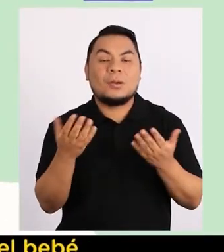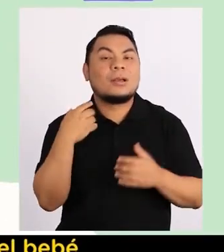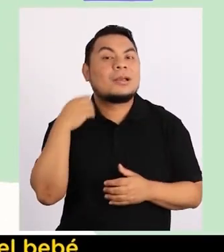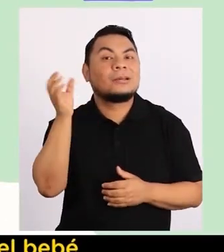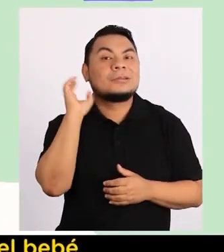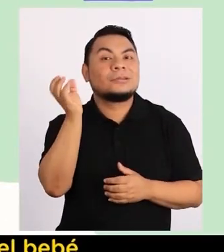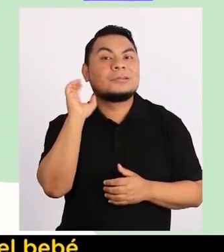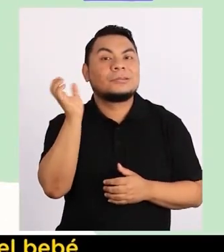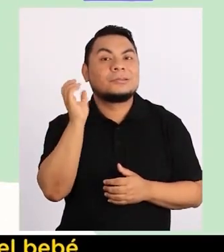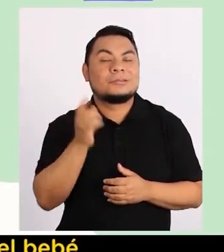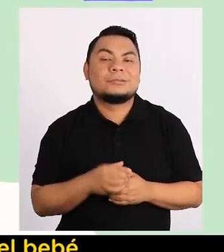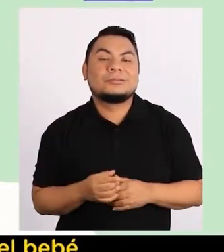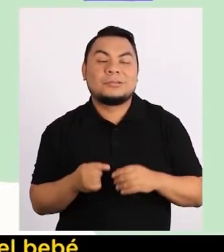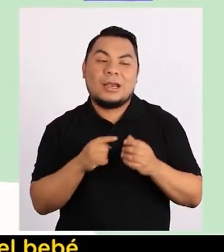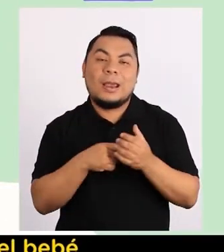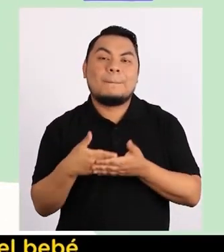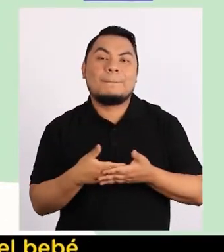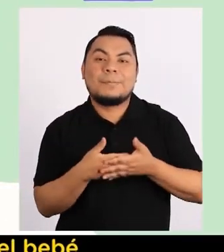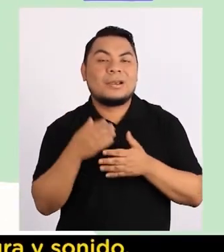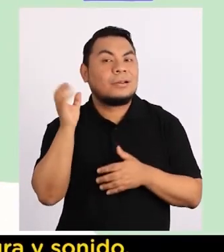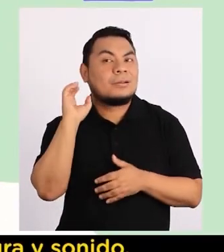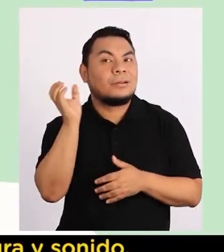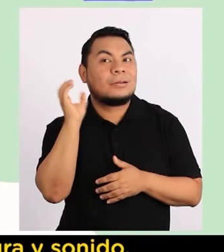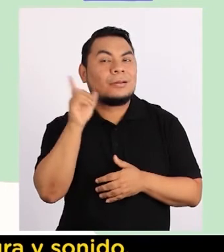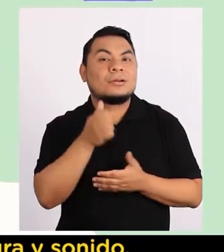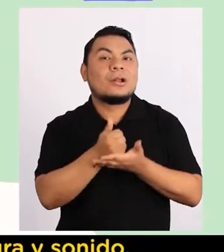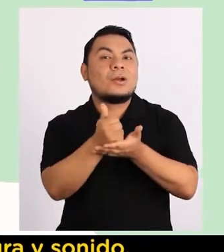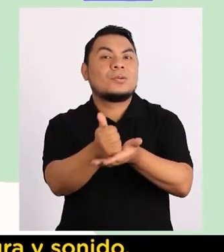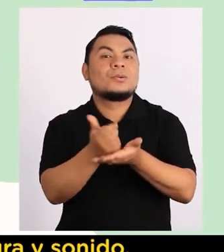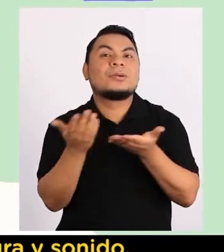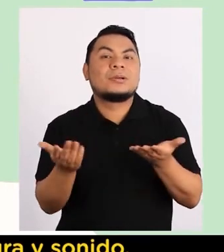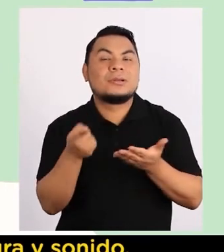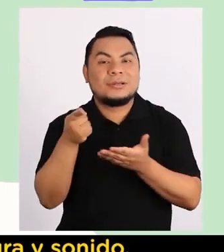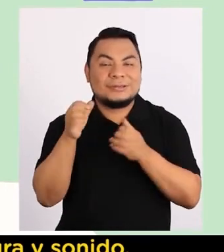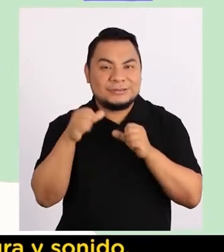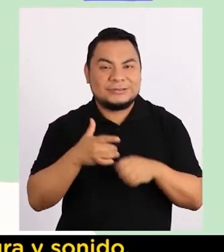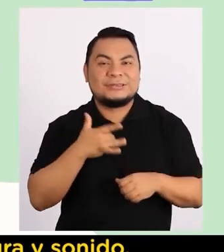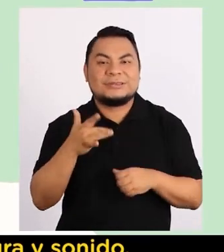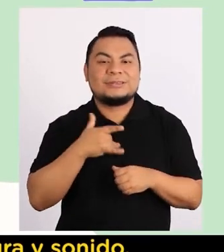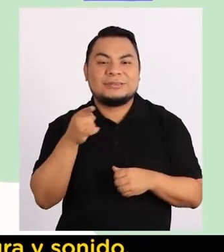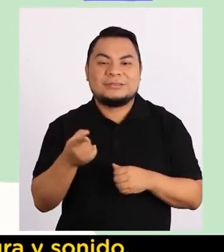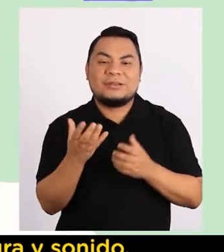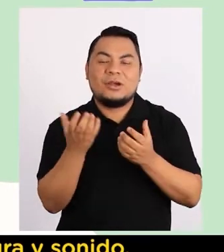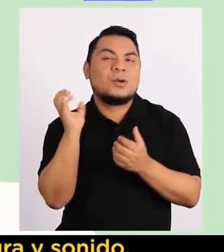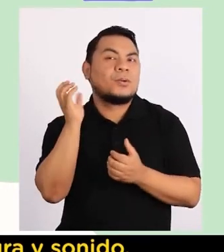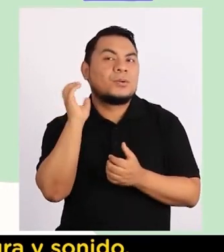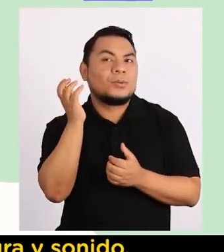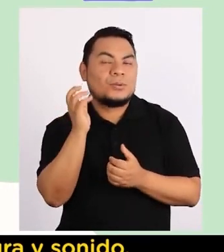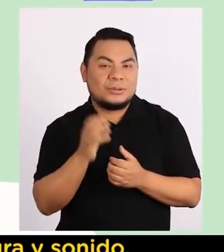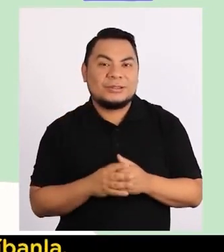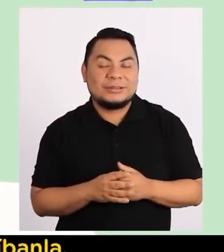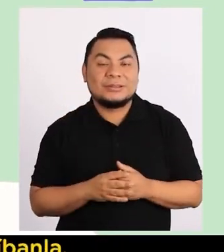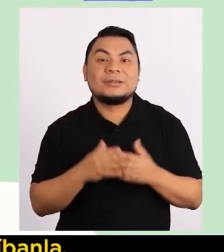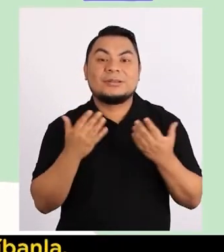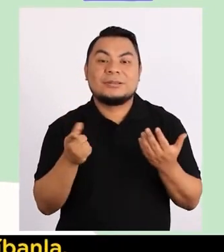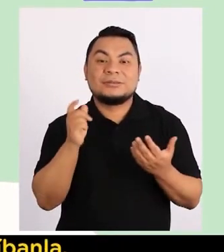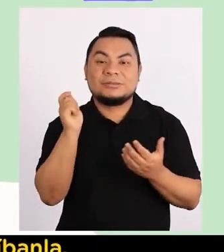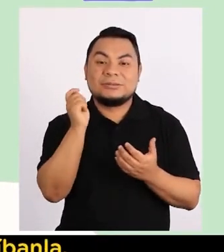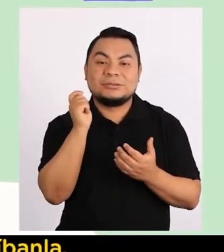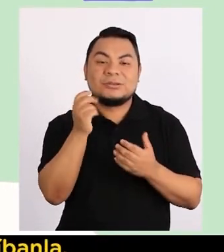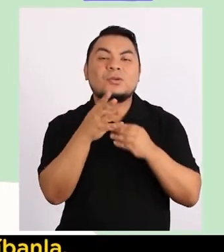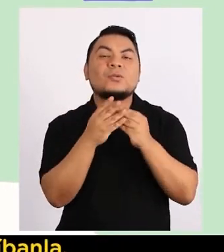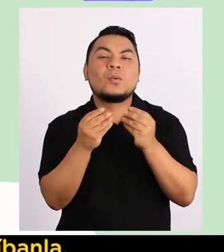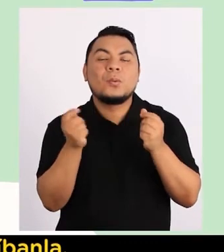Coloquen la sonaja en la mano de la o el bebé y ayúdenla o ayúdenlo a que sienta su textura y sonido. Muevan la